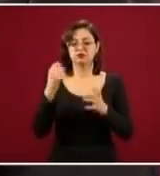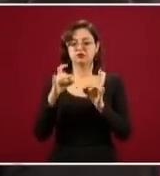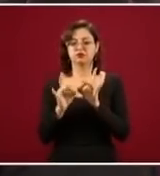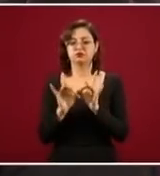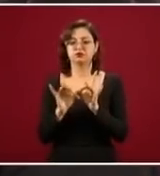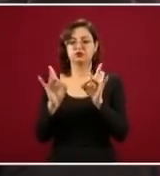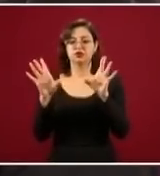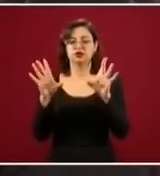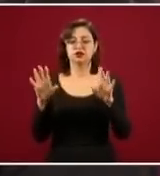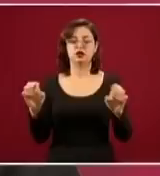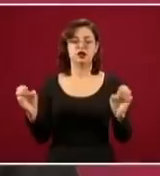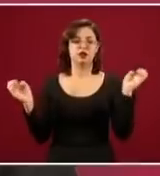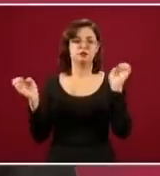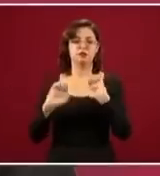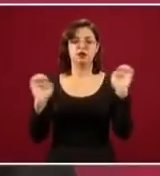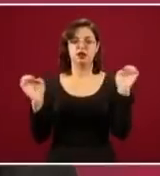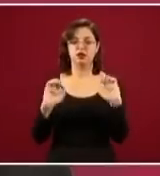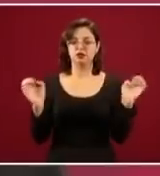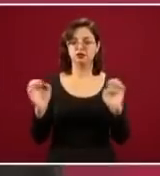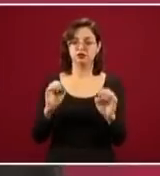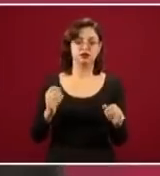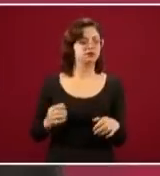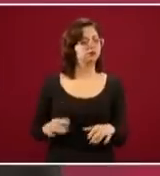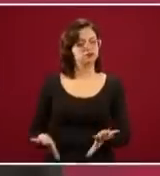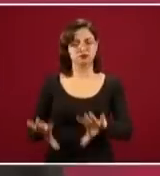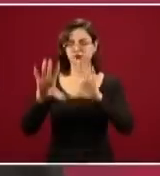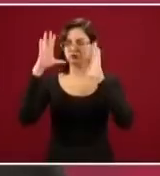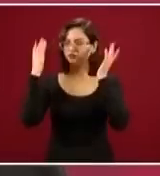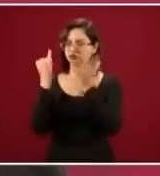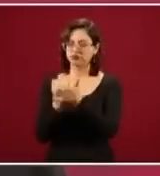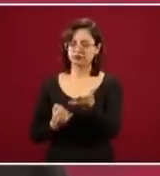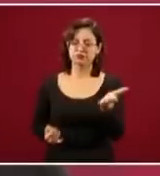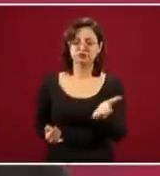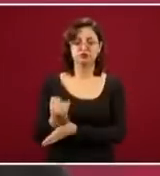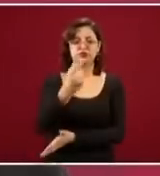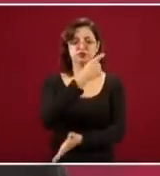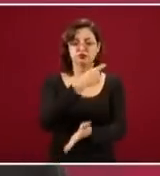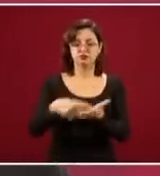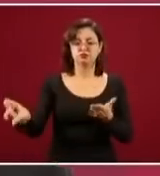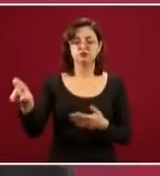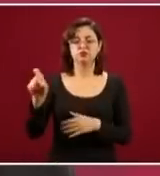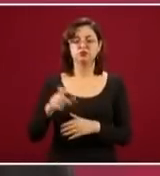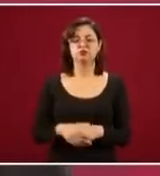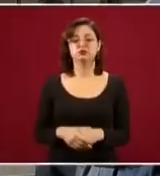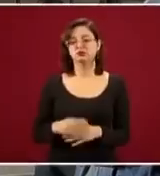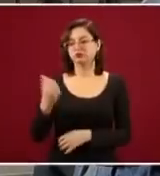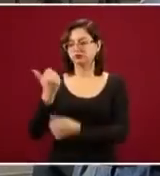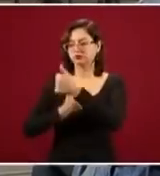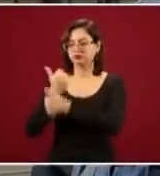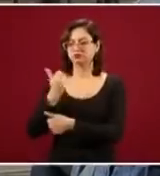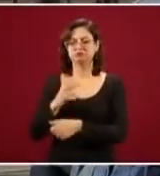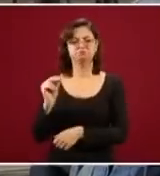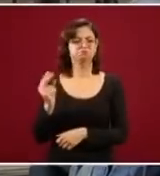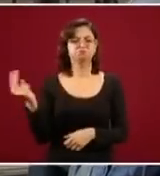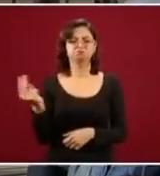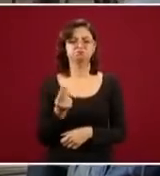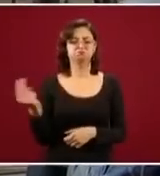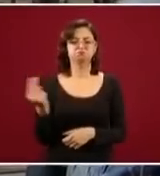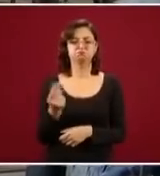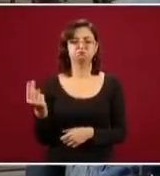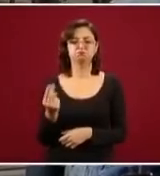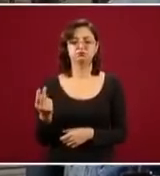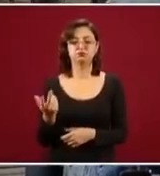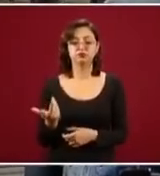emergencia, entonces la dependencia podía comprar sin licitar y tenían